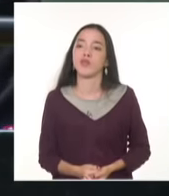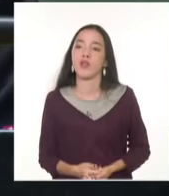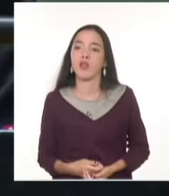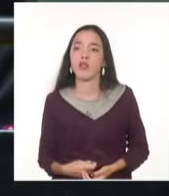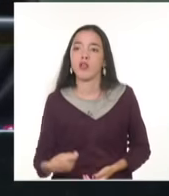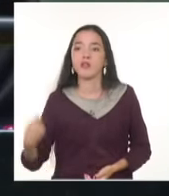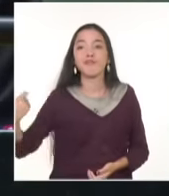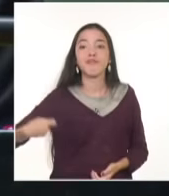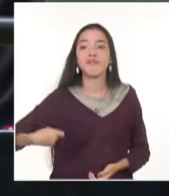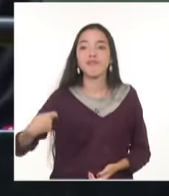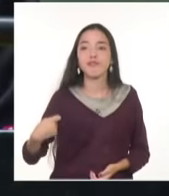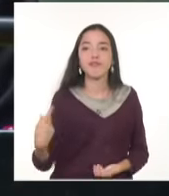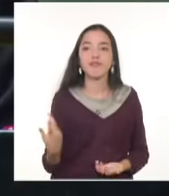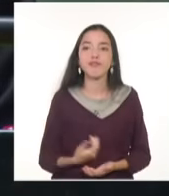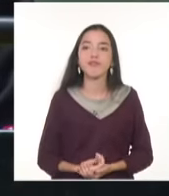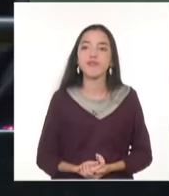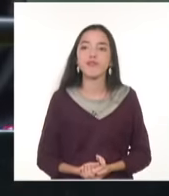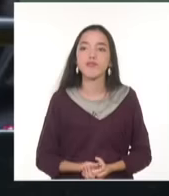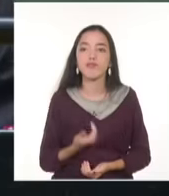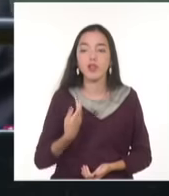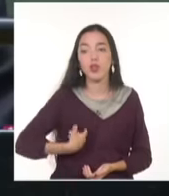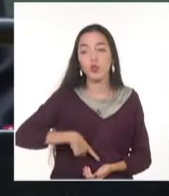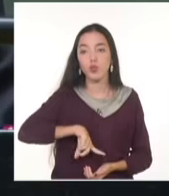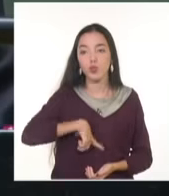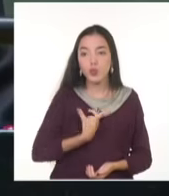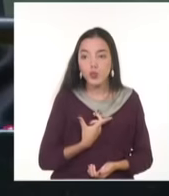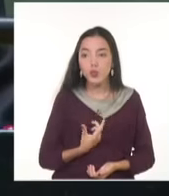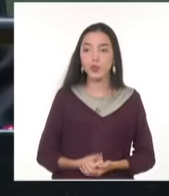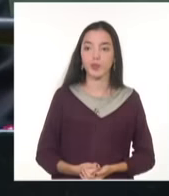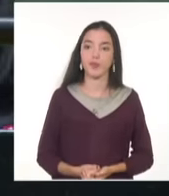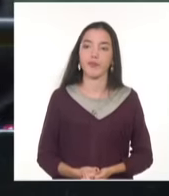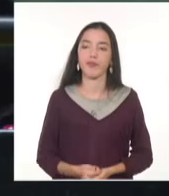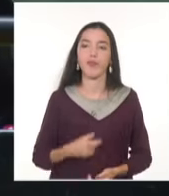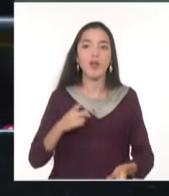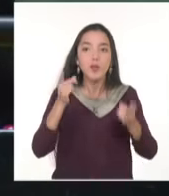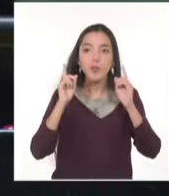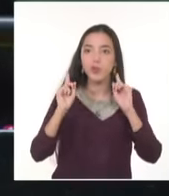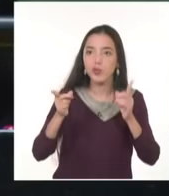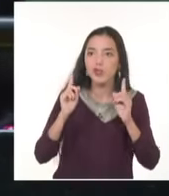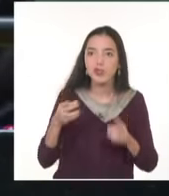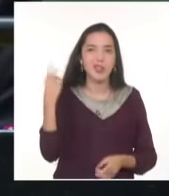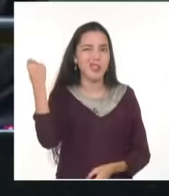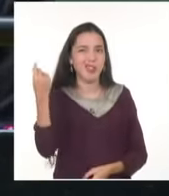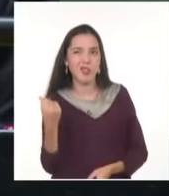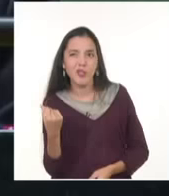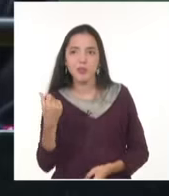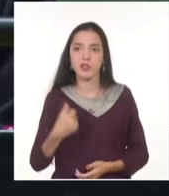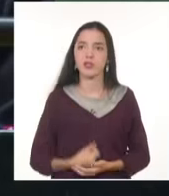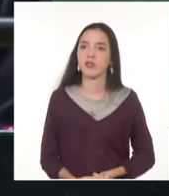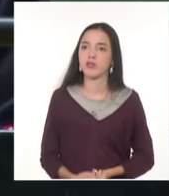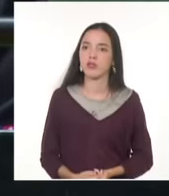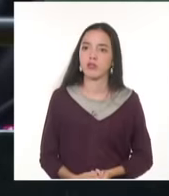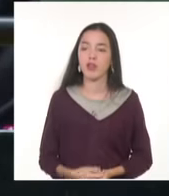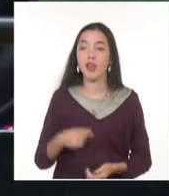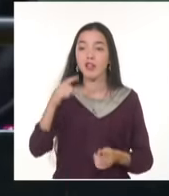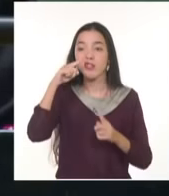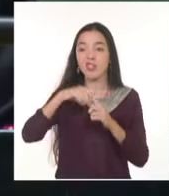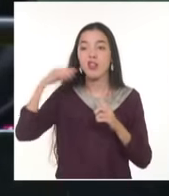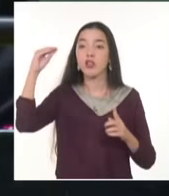y el hegemonismo cultural, político, financiero, tecnológico